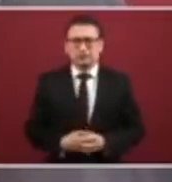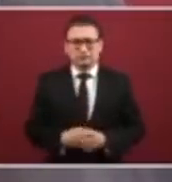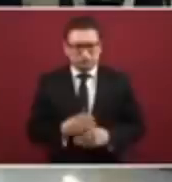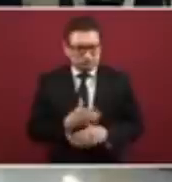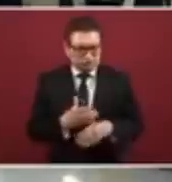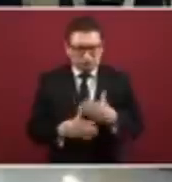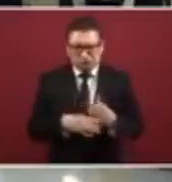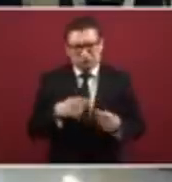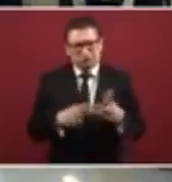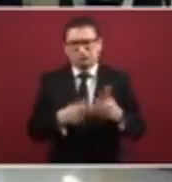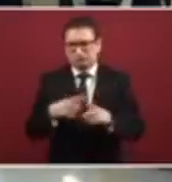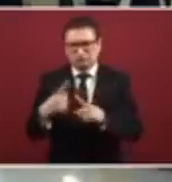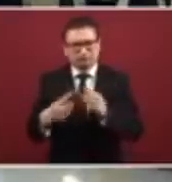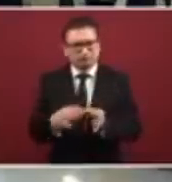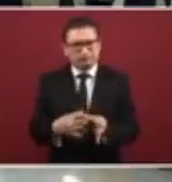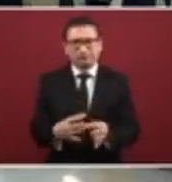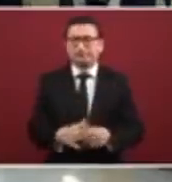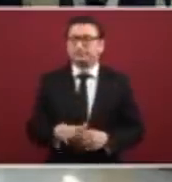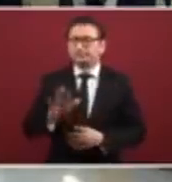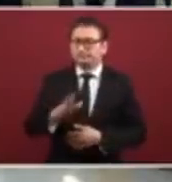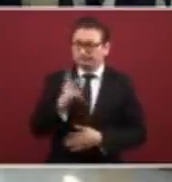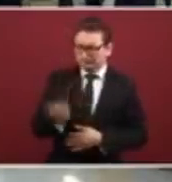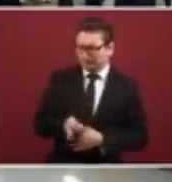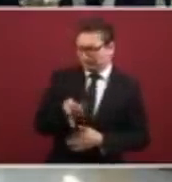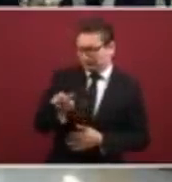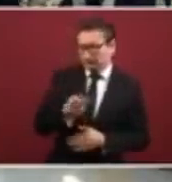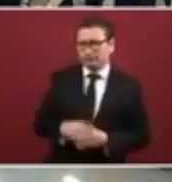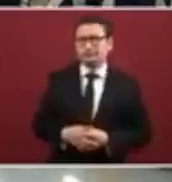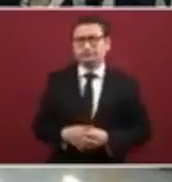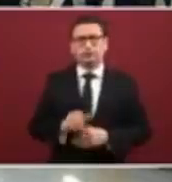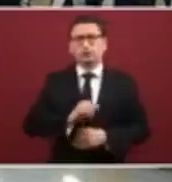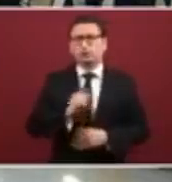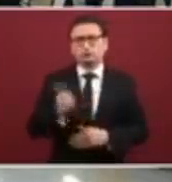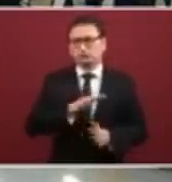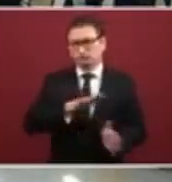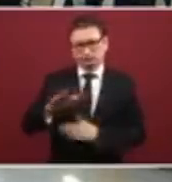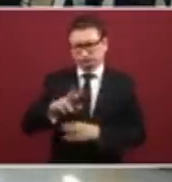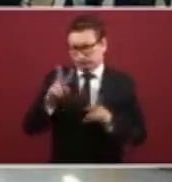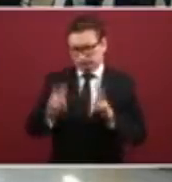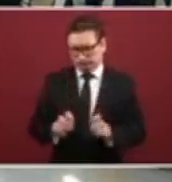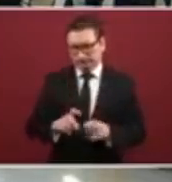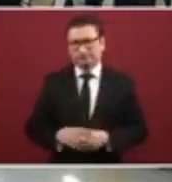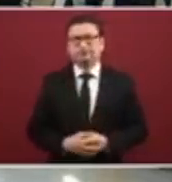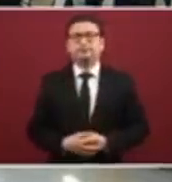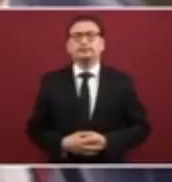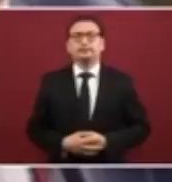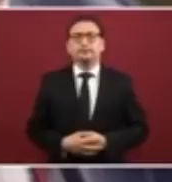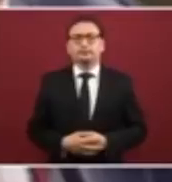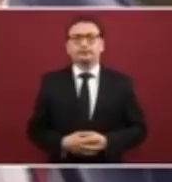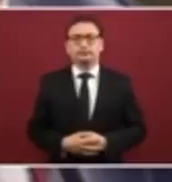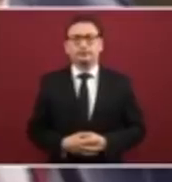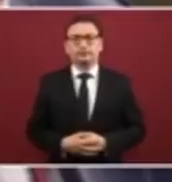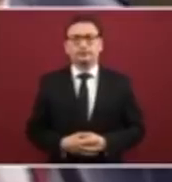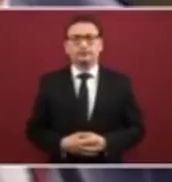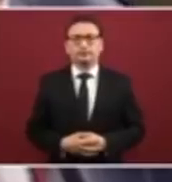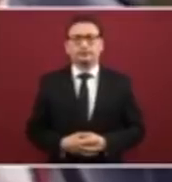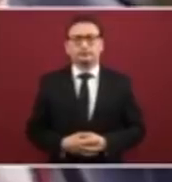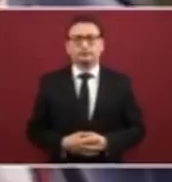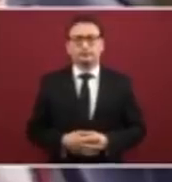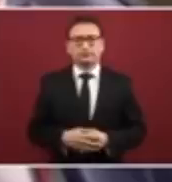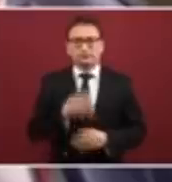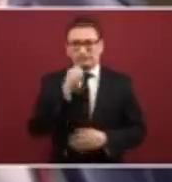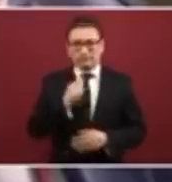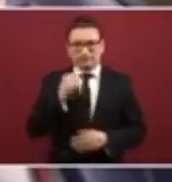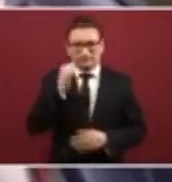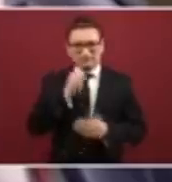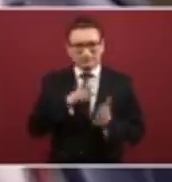cosas. Señor, otra par de preguntas, si me permite, en otros temas. El tema de la reforma educativa, ayer se